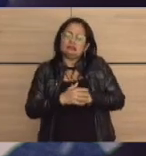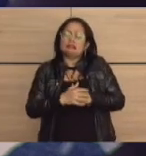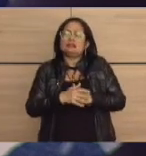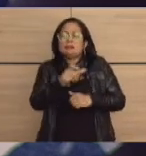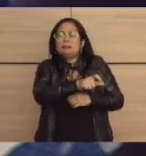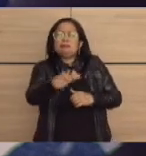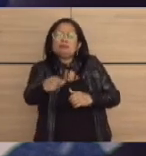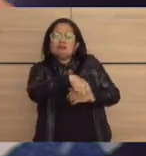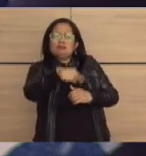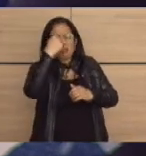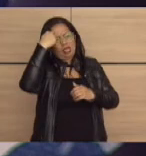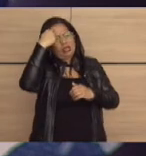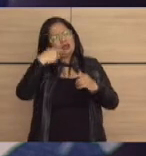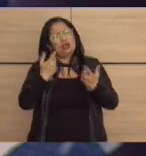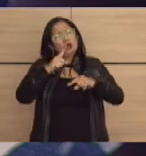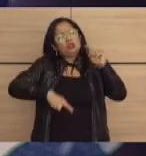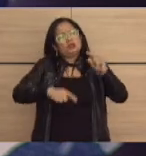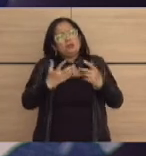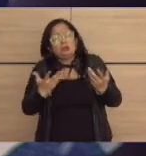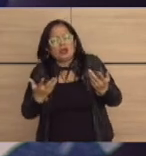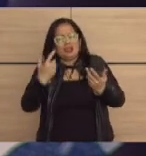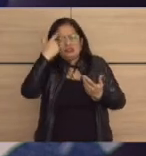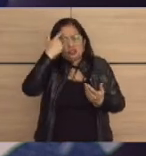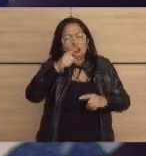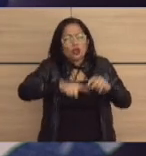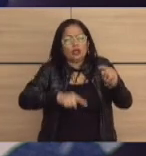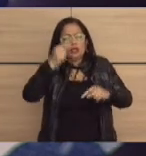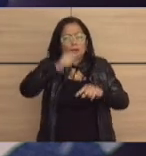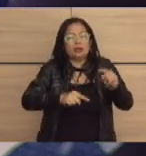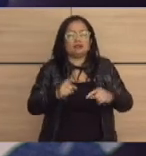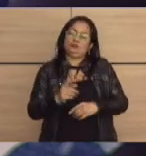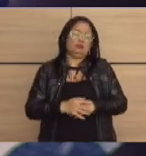unos dilemas en que no se puede, ¿no?